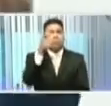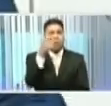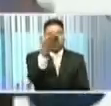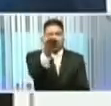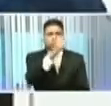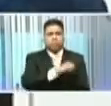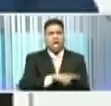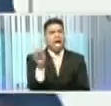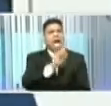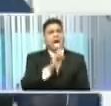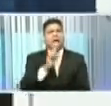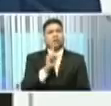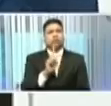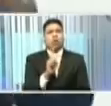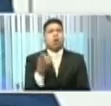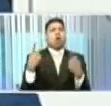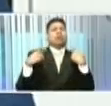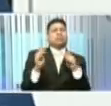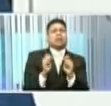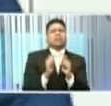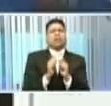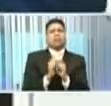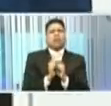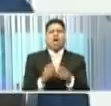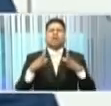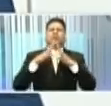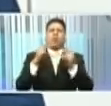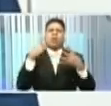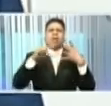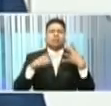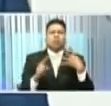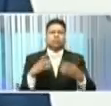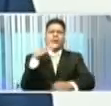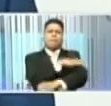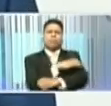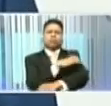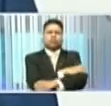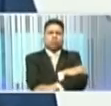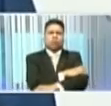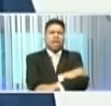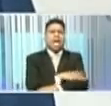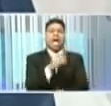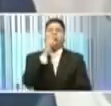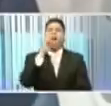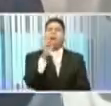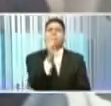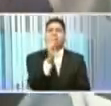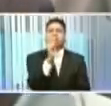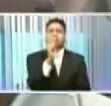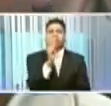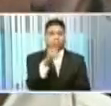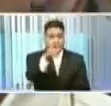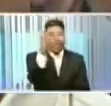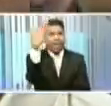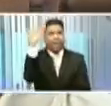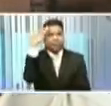no caer en provocaciones de la derecha jamás. ¿Ustedes me entienden?